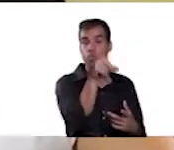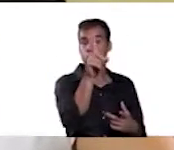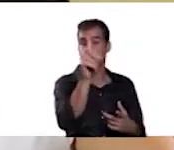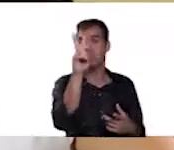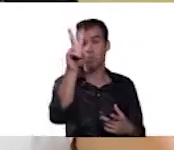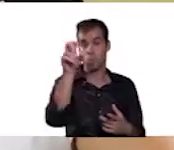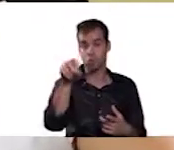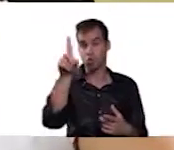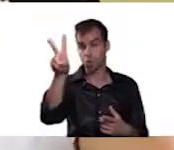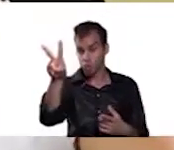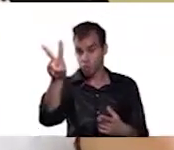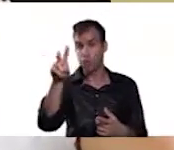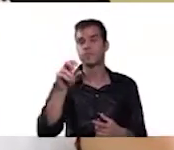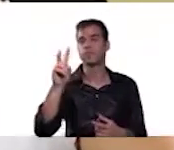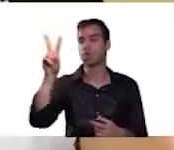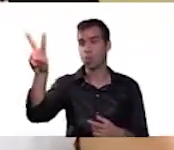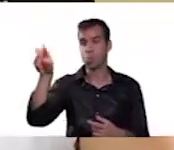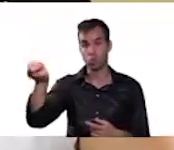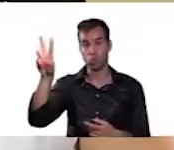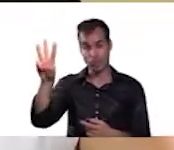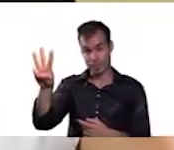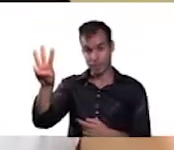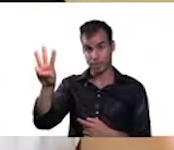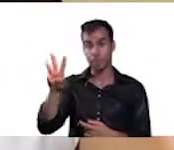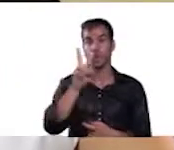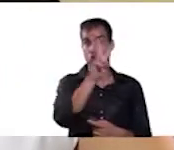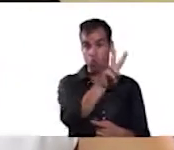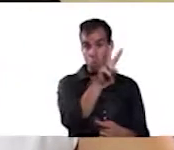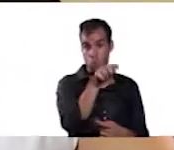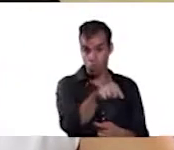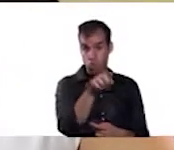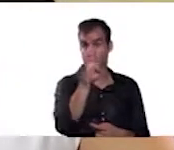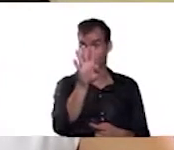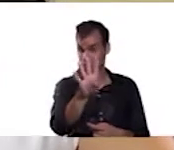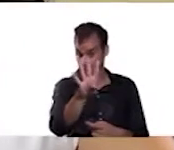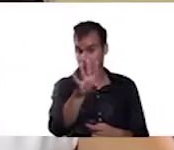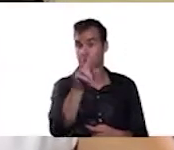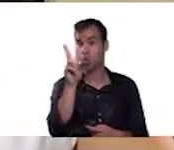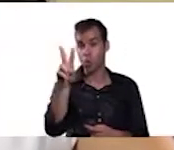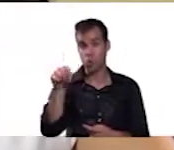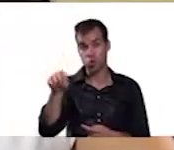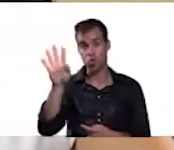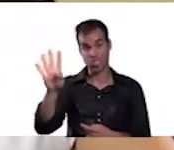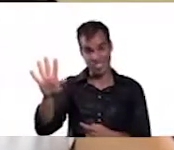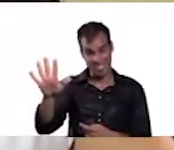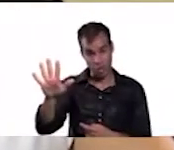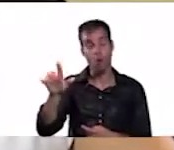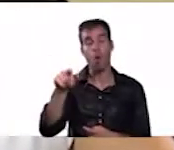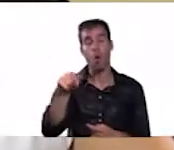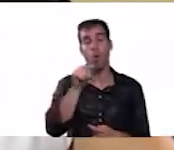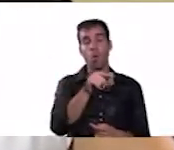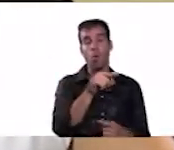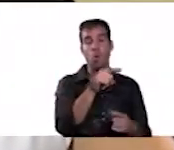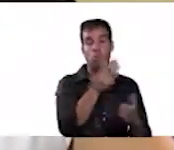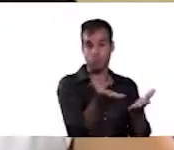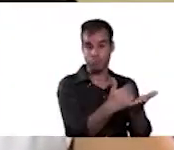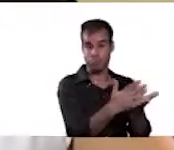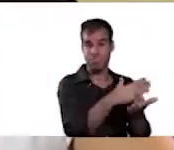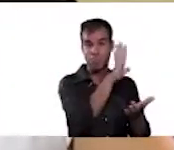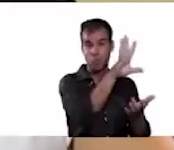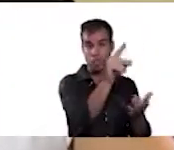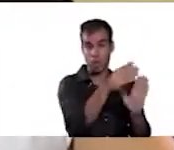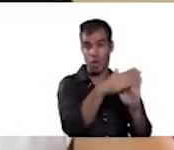2.2, 2.3, 2.4 y 2.5 de las páginas 51 y